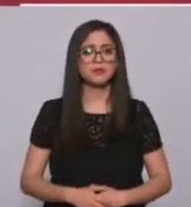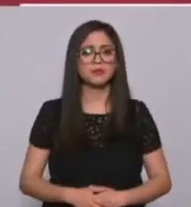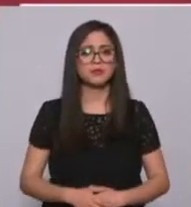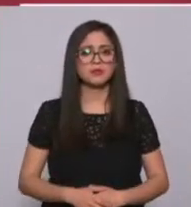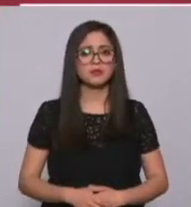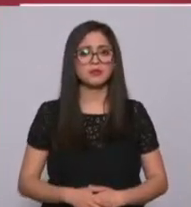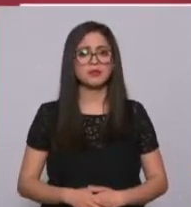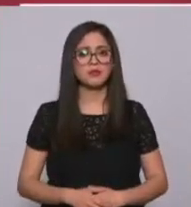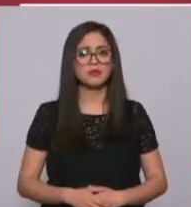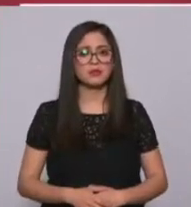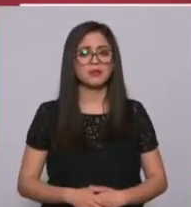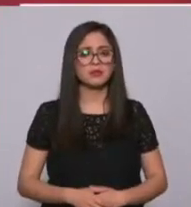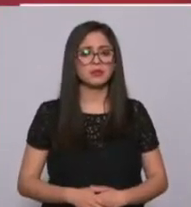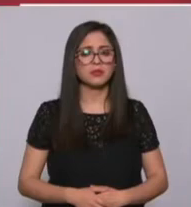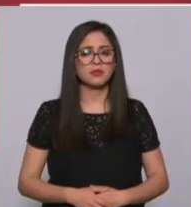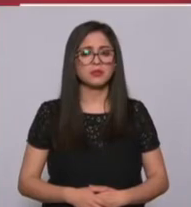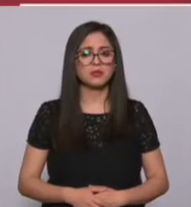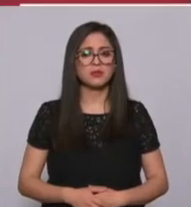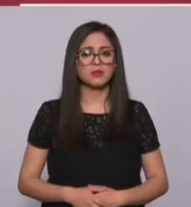además de un crimen,